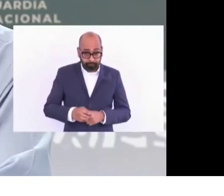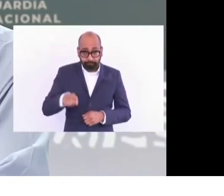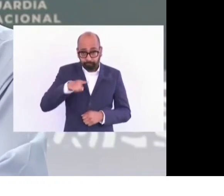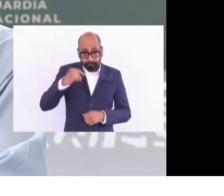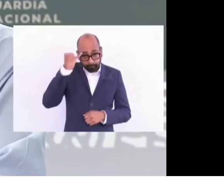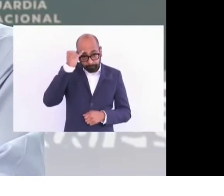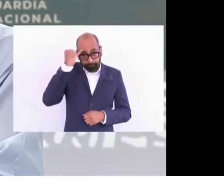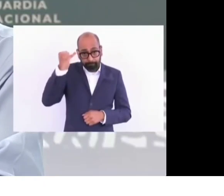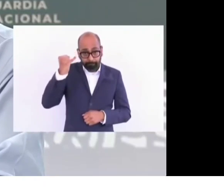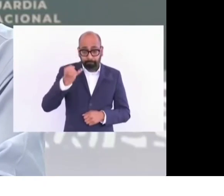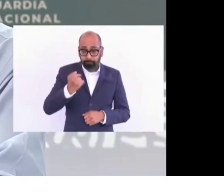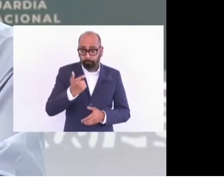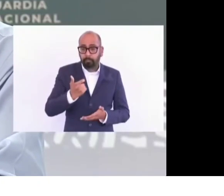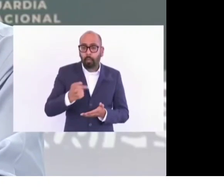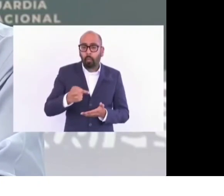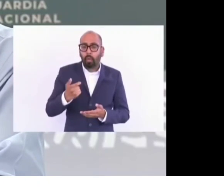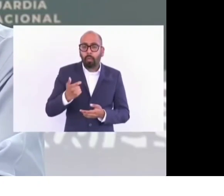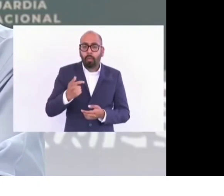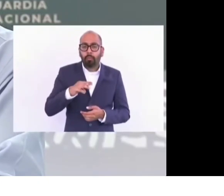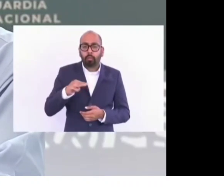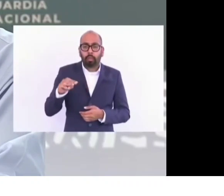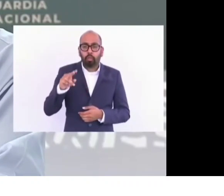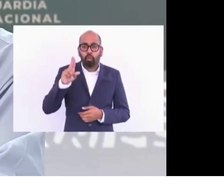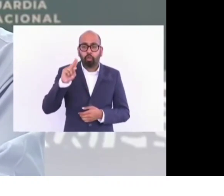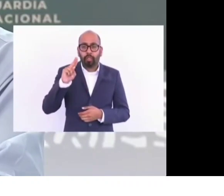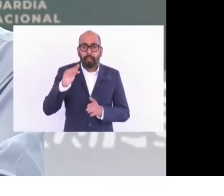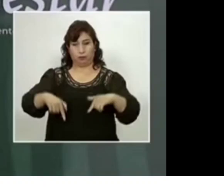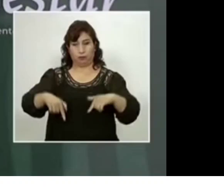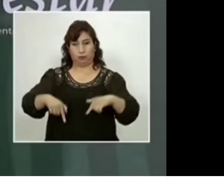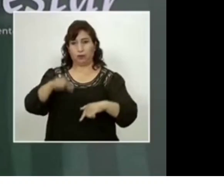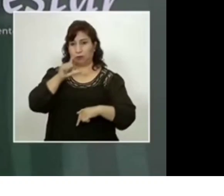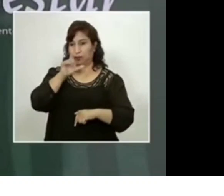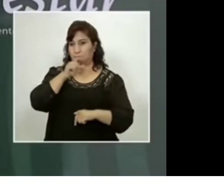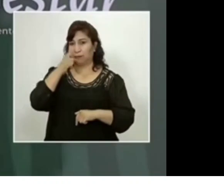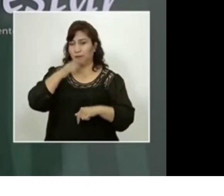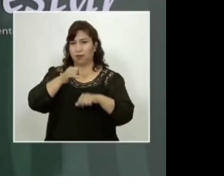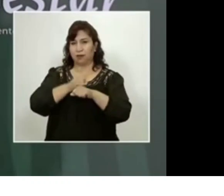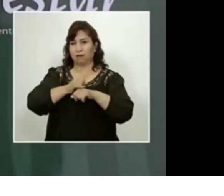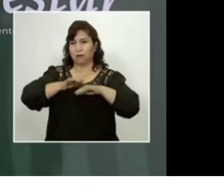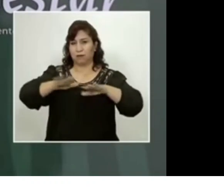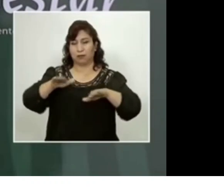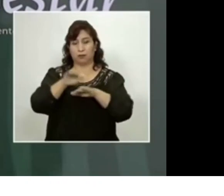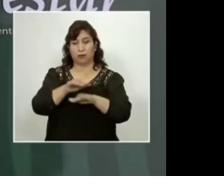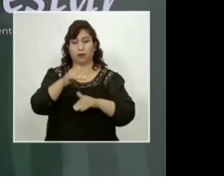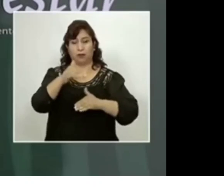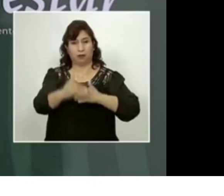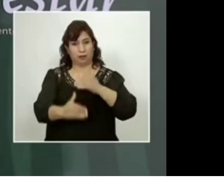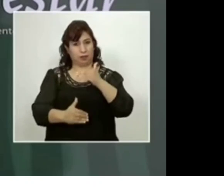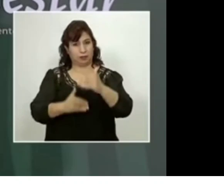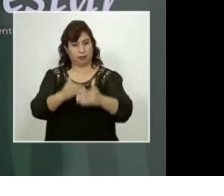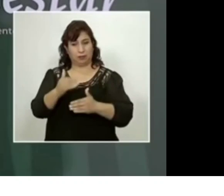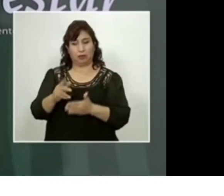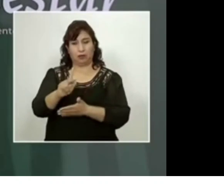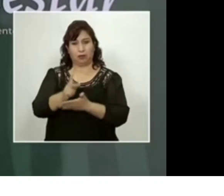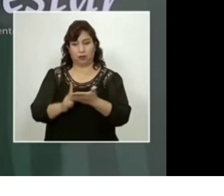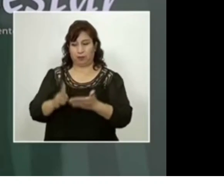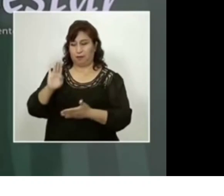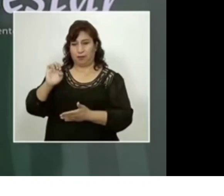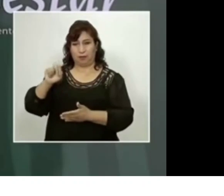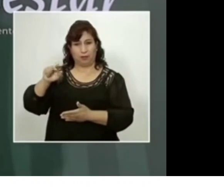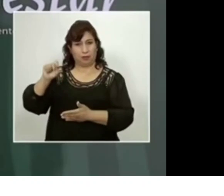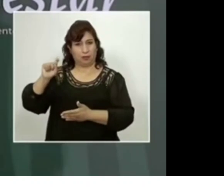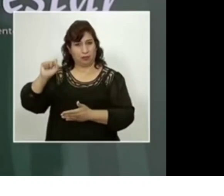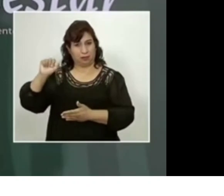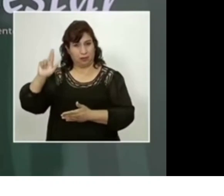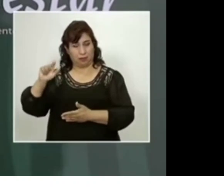presupuesto de Michoacán va a ser como de 80 mil millones. Y aquí estamos hablando de avances del programa de bienestar en el Estado. Al